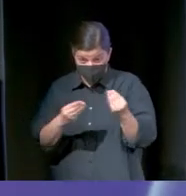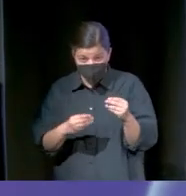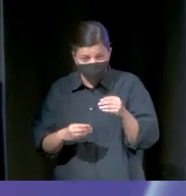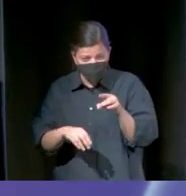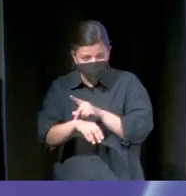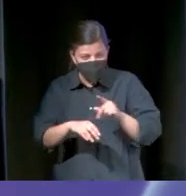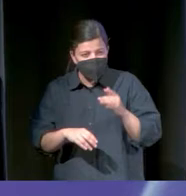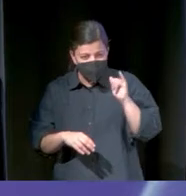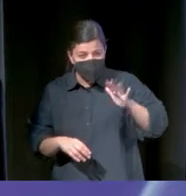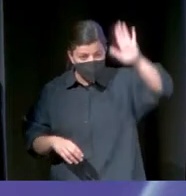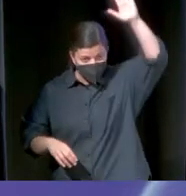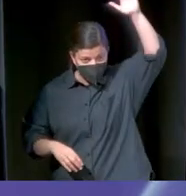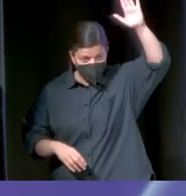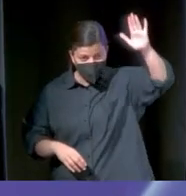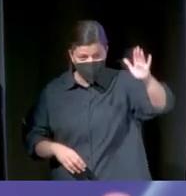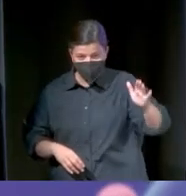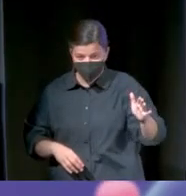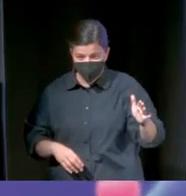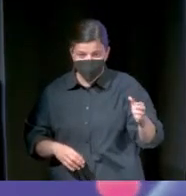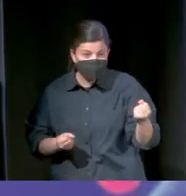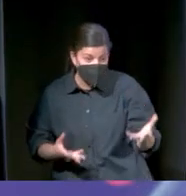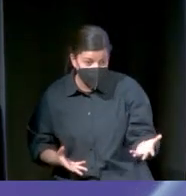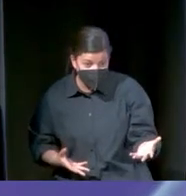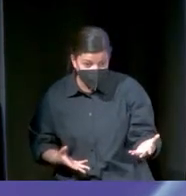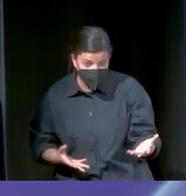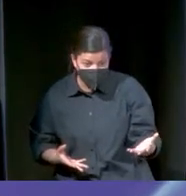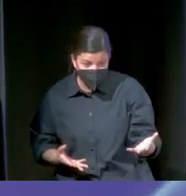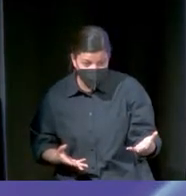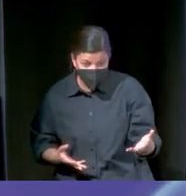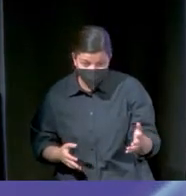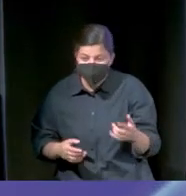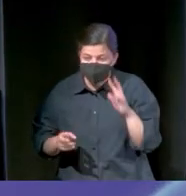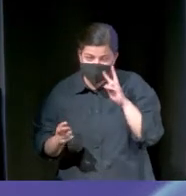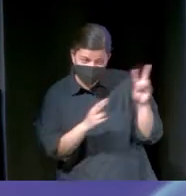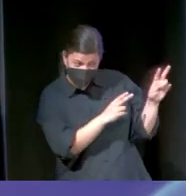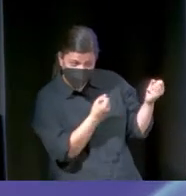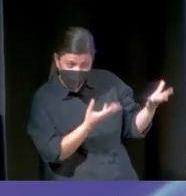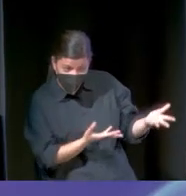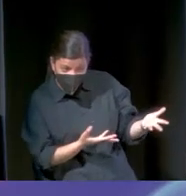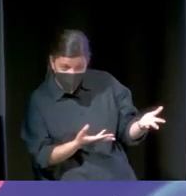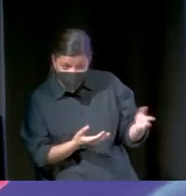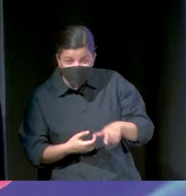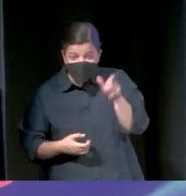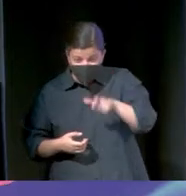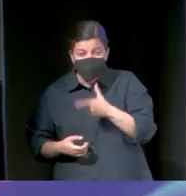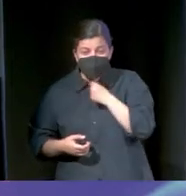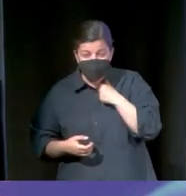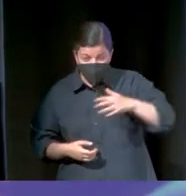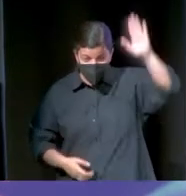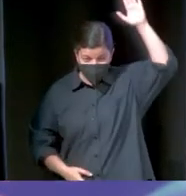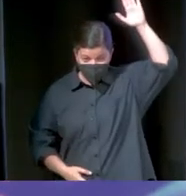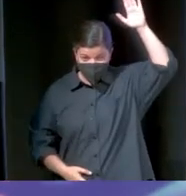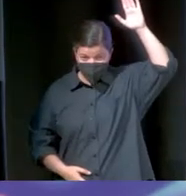aquí a verlo ante la mano y tal como lo veis es gente que lo vea bien que levante la mano